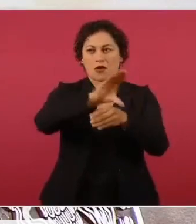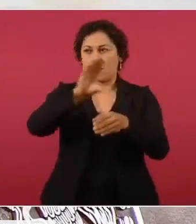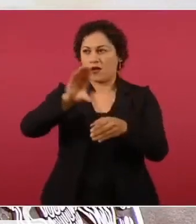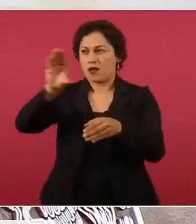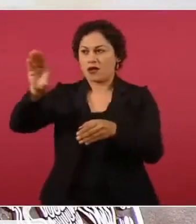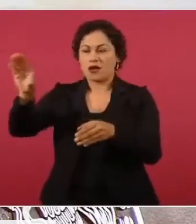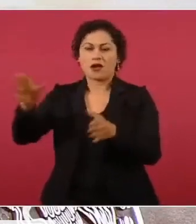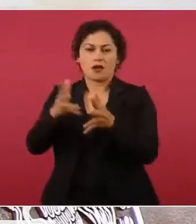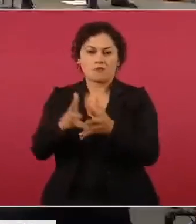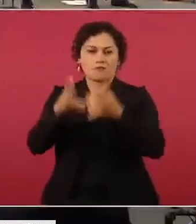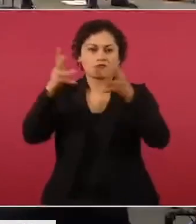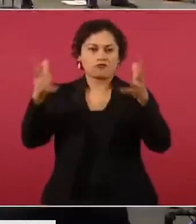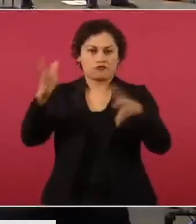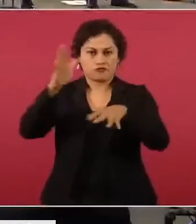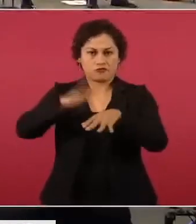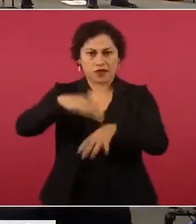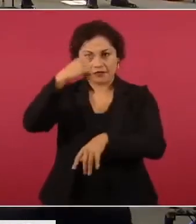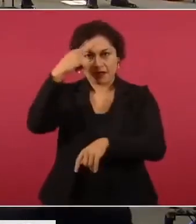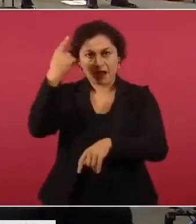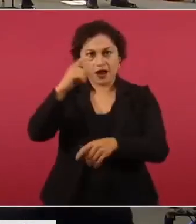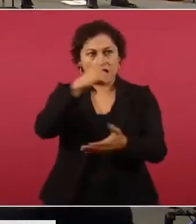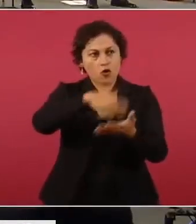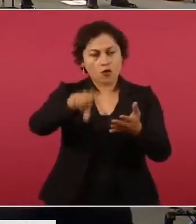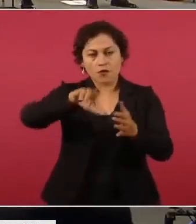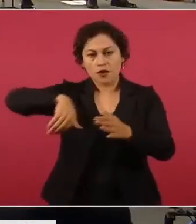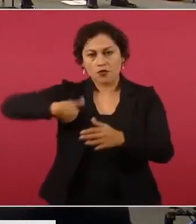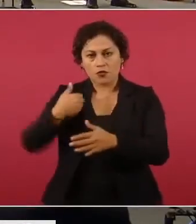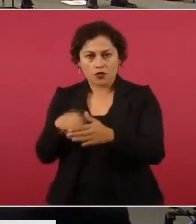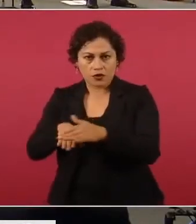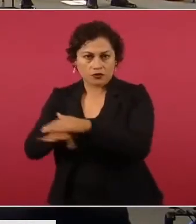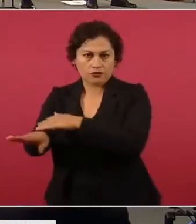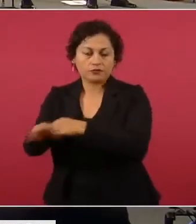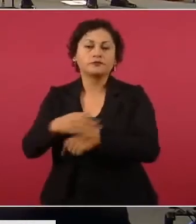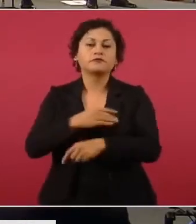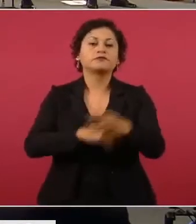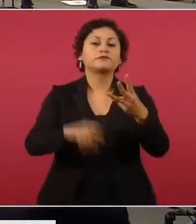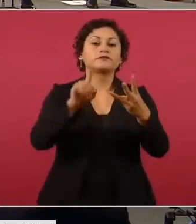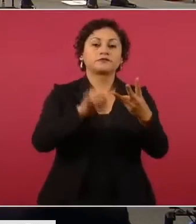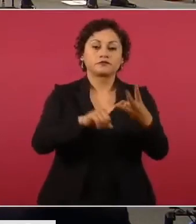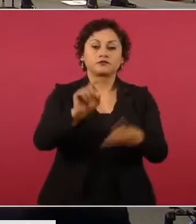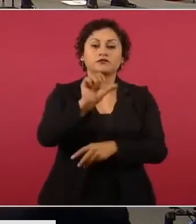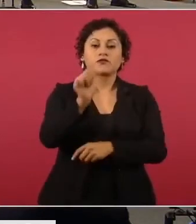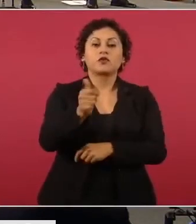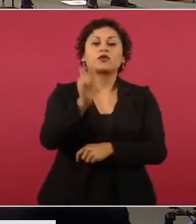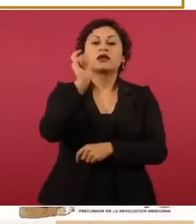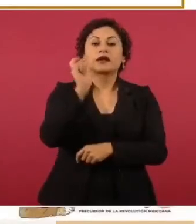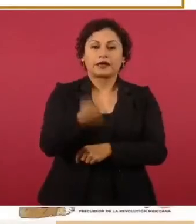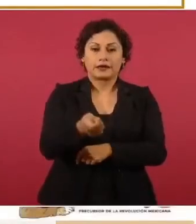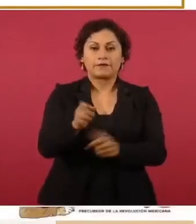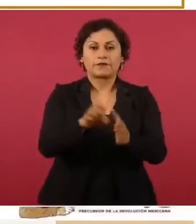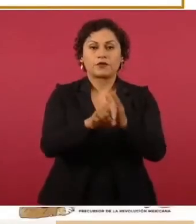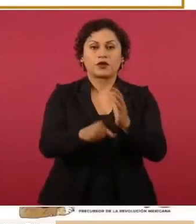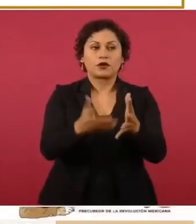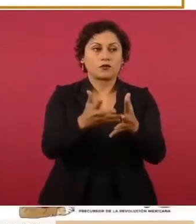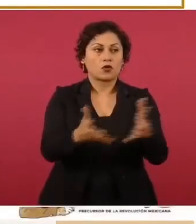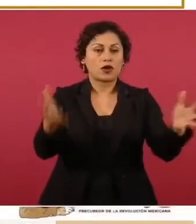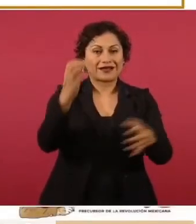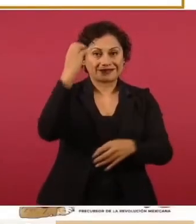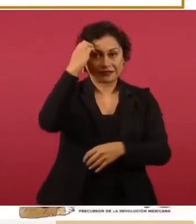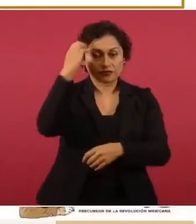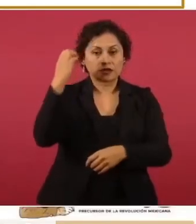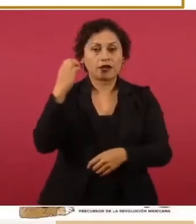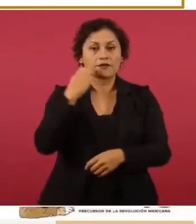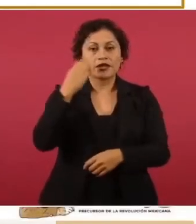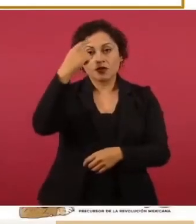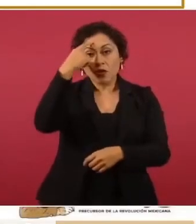de almacenamiento. La siguiente, otra de las estrategias es reforzar el parque vehicular, mejorar el parque vehicular para